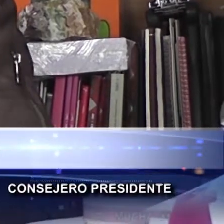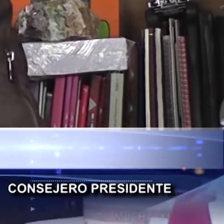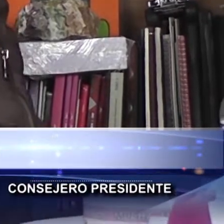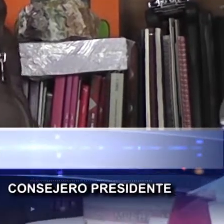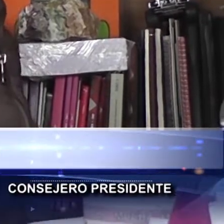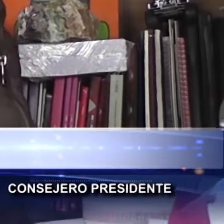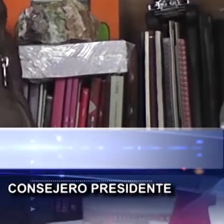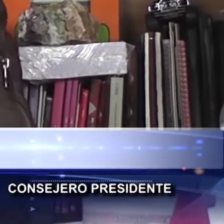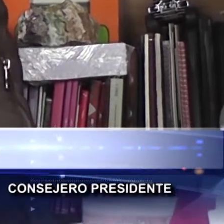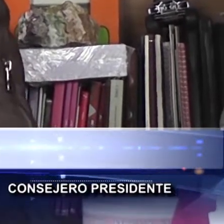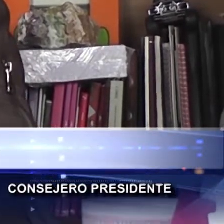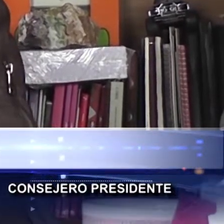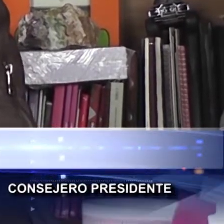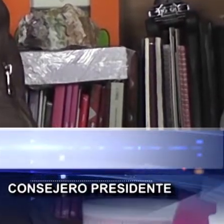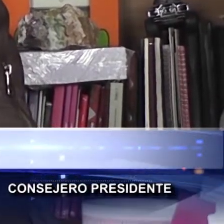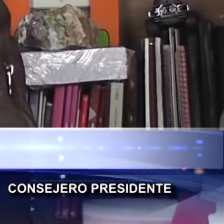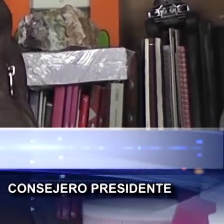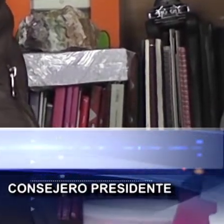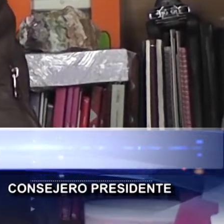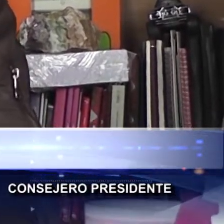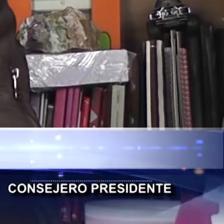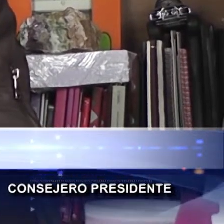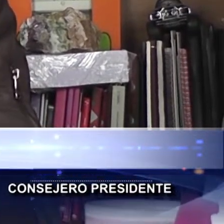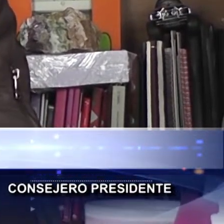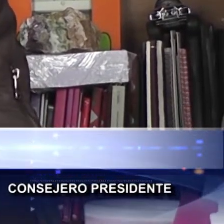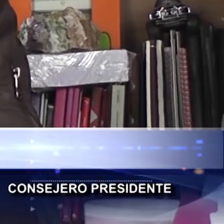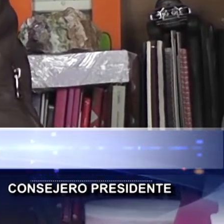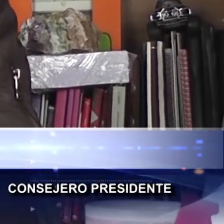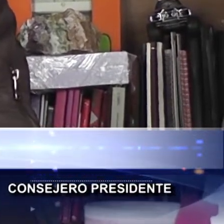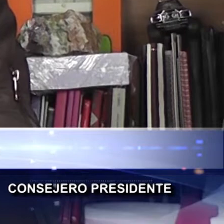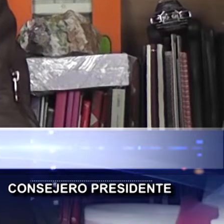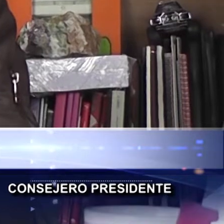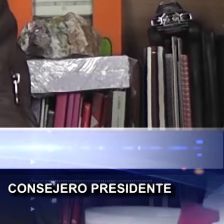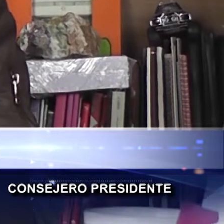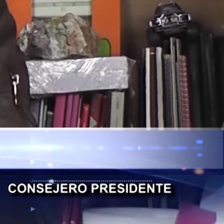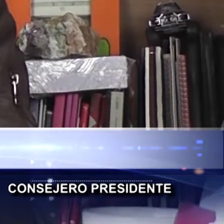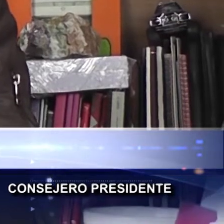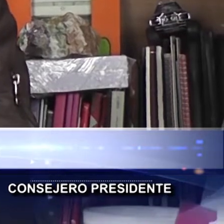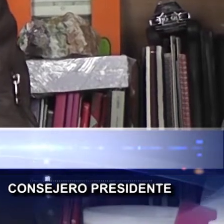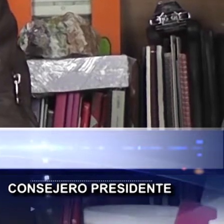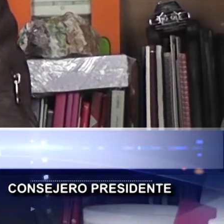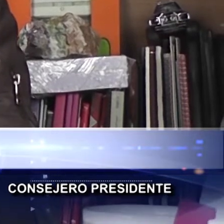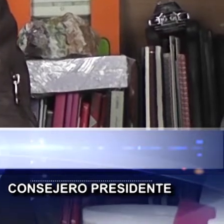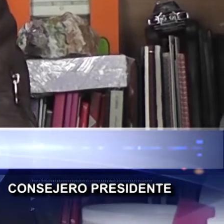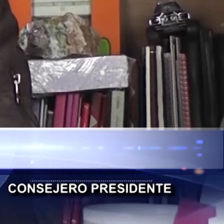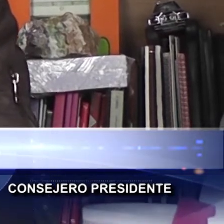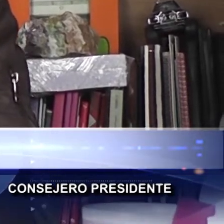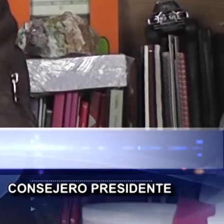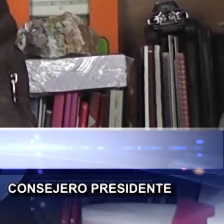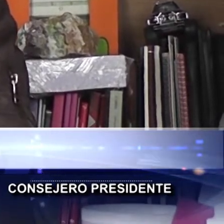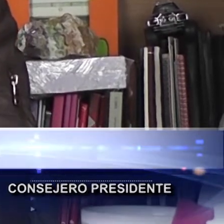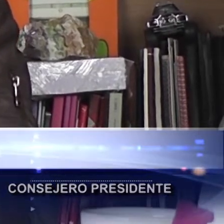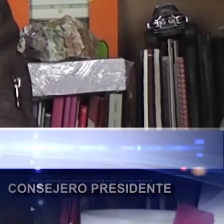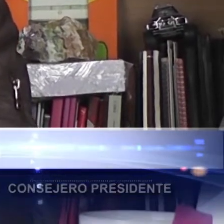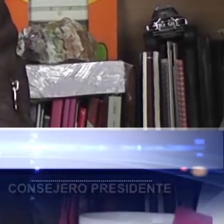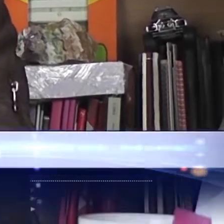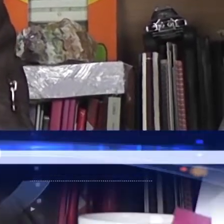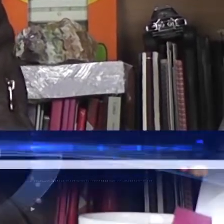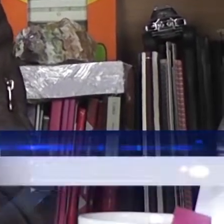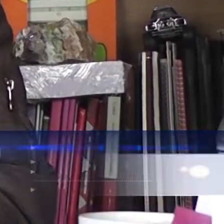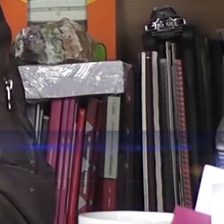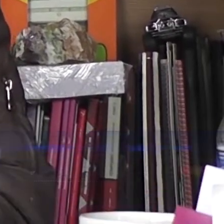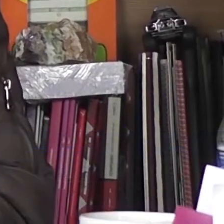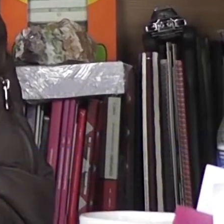realizar la promoción es el Instituto Nacional Electoral. De hecho, nosotros a partir del día de mañana estamos ya publicando